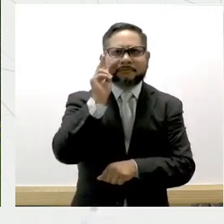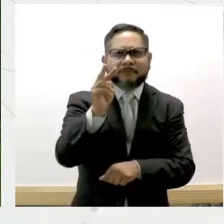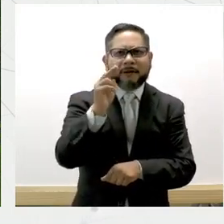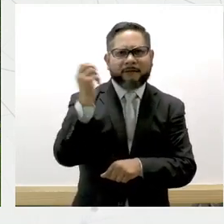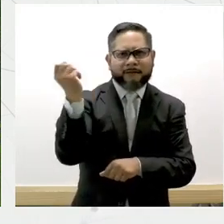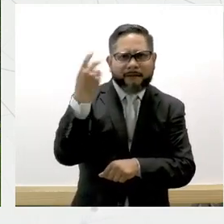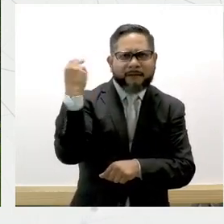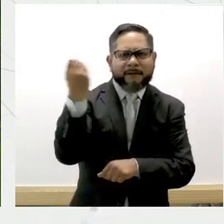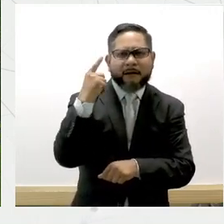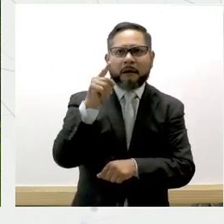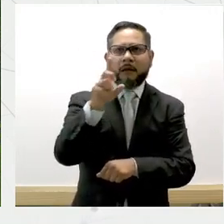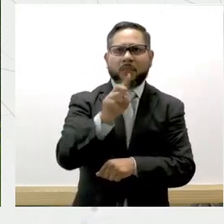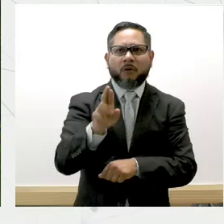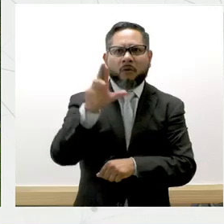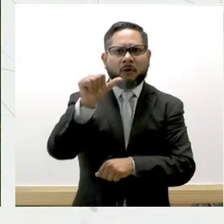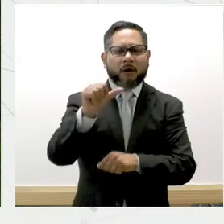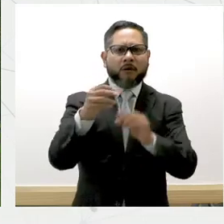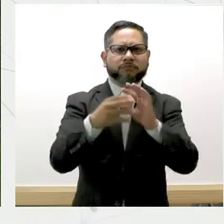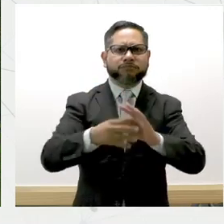de la doctora Concepción.